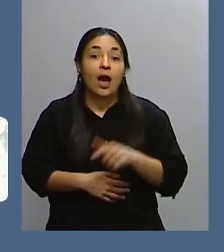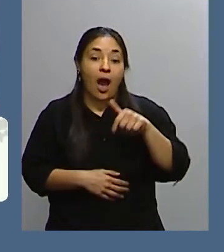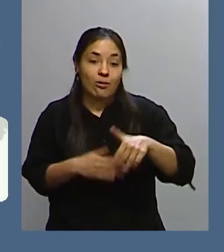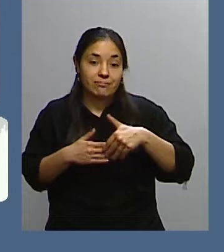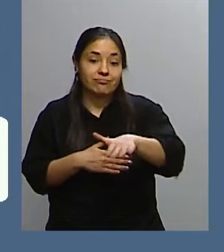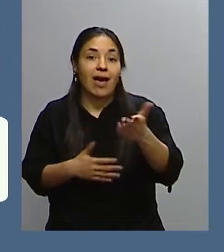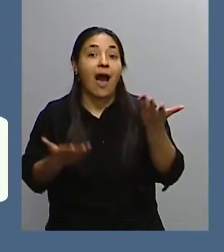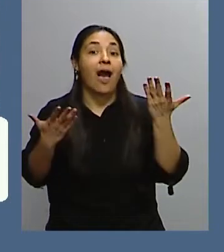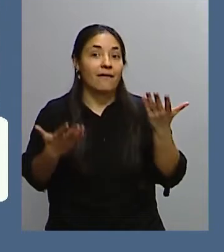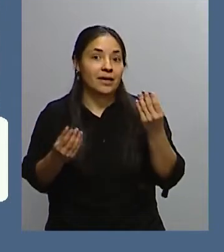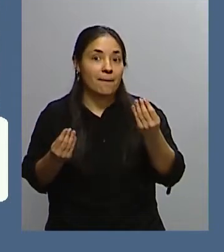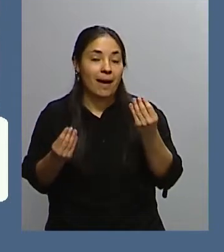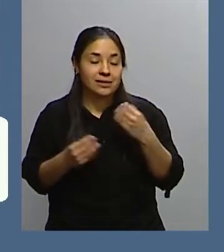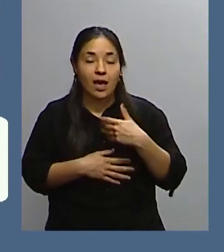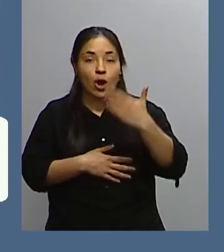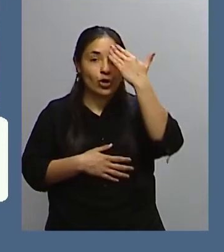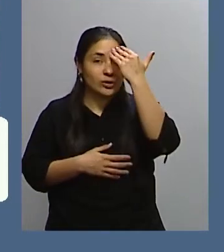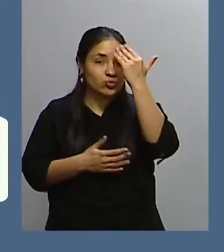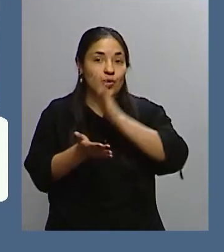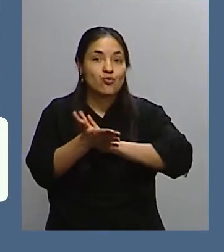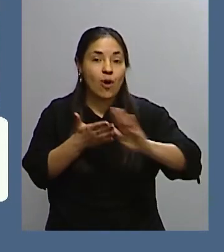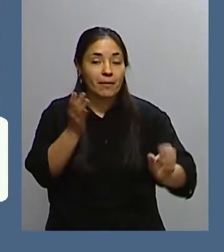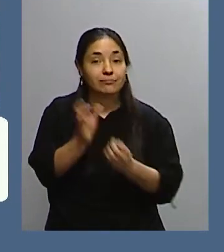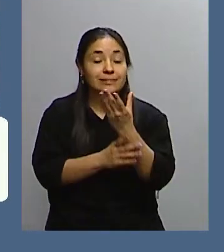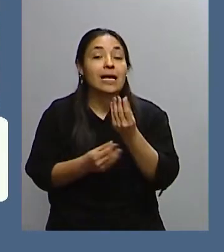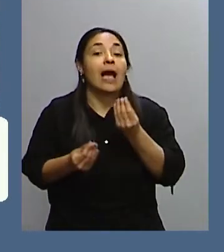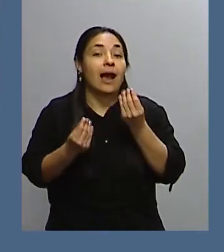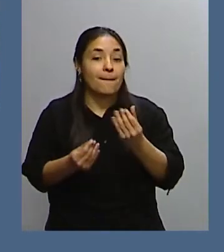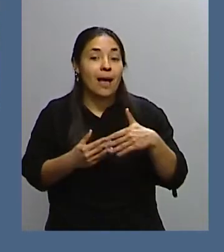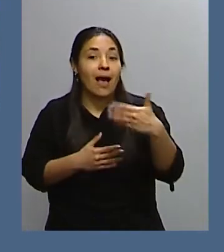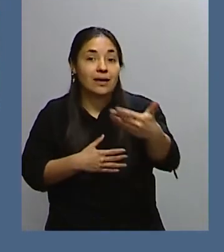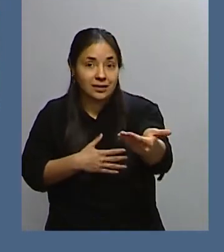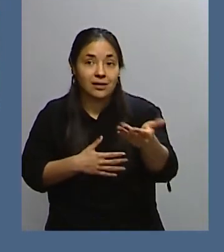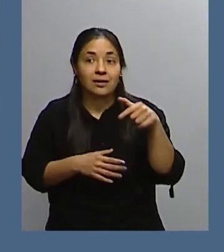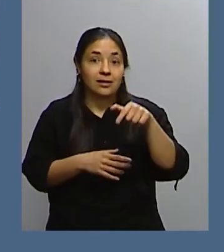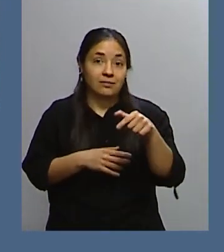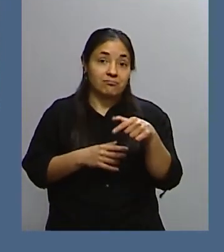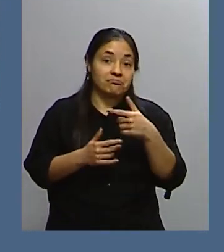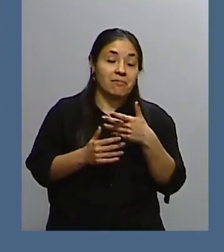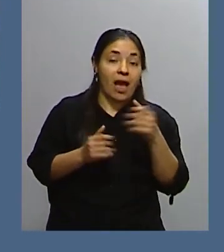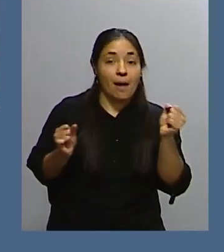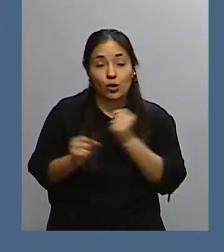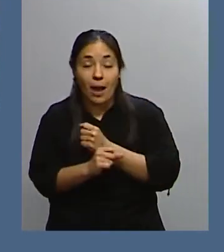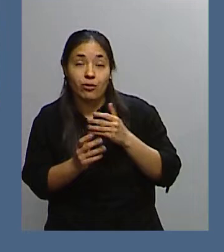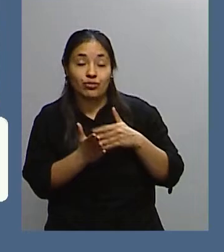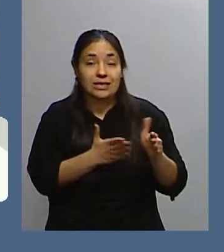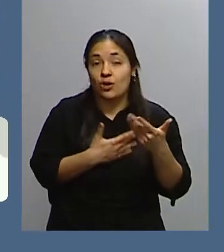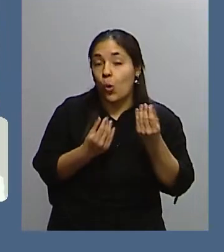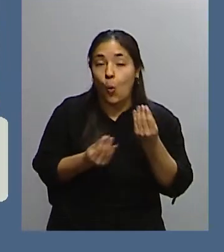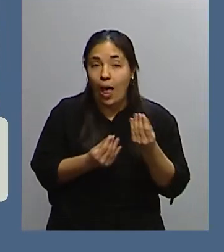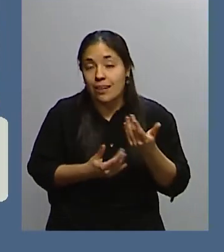ver qué va a pasar con la nueva constitución, si es aceptada o rechazada, pero